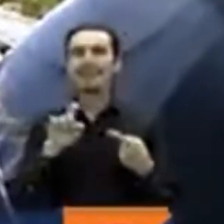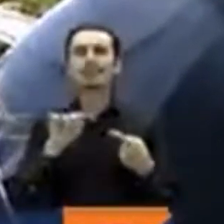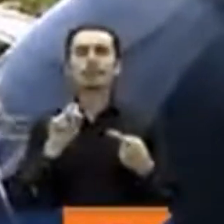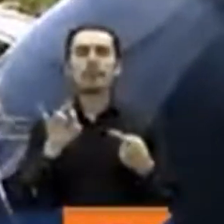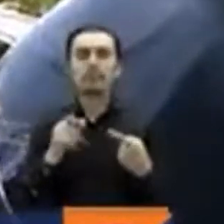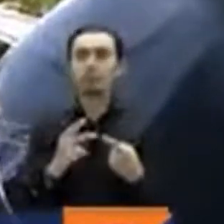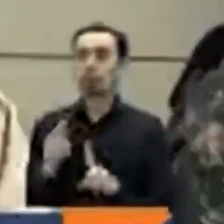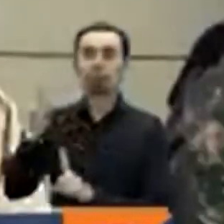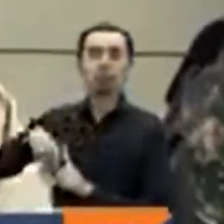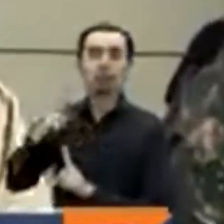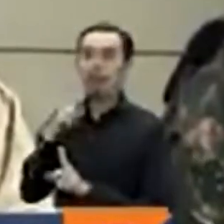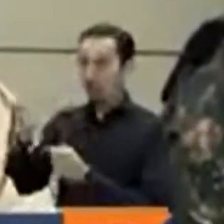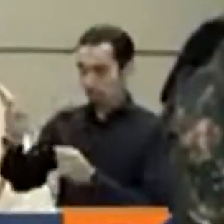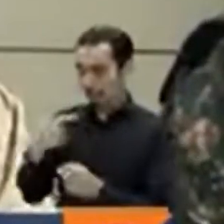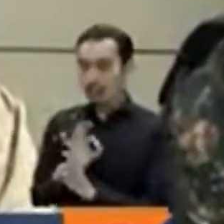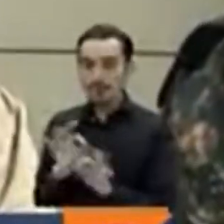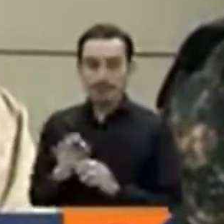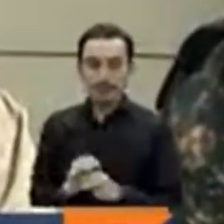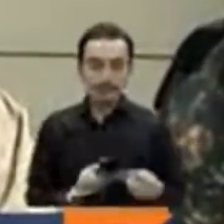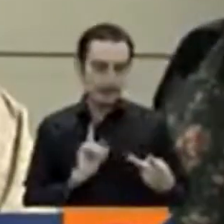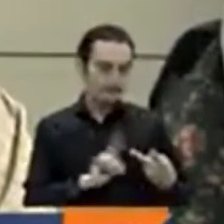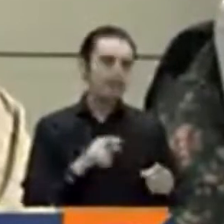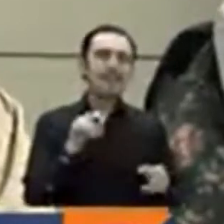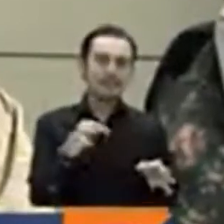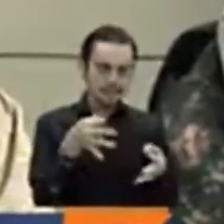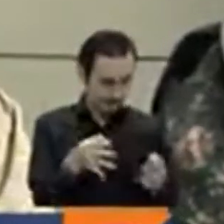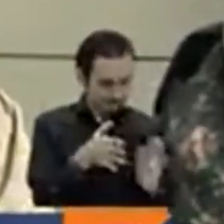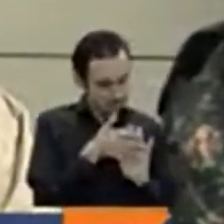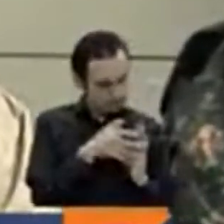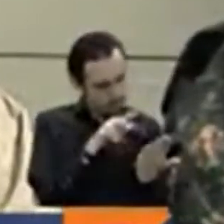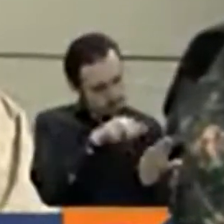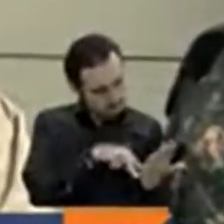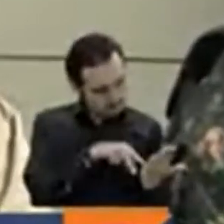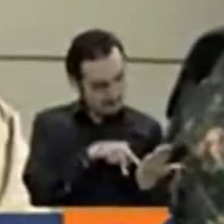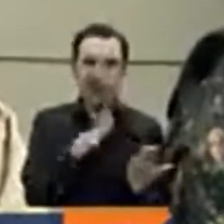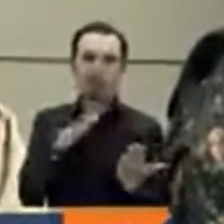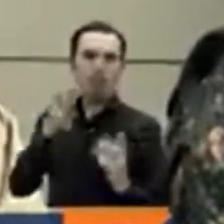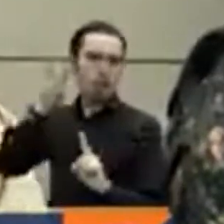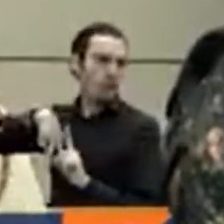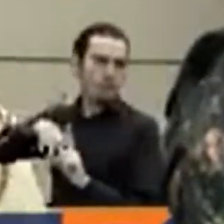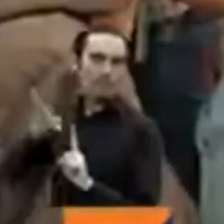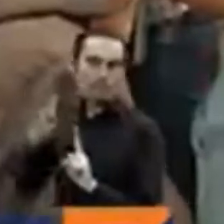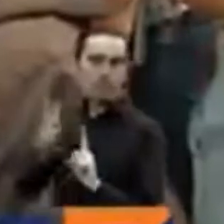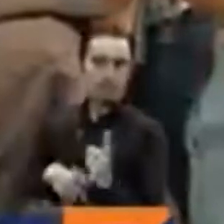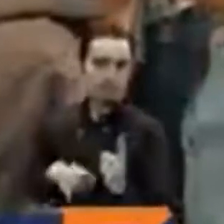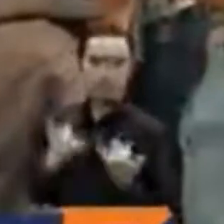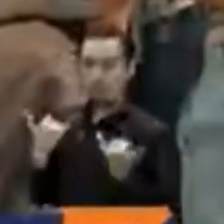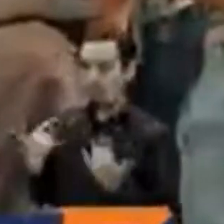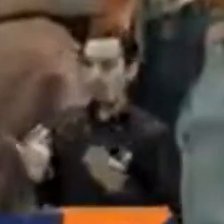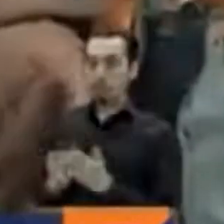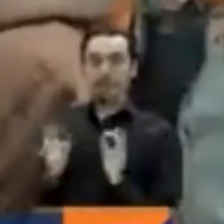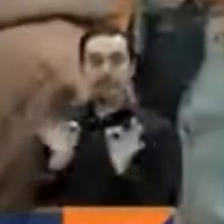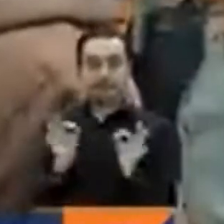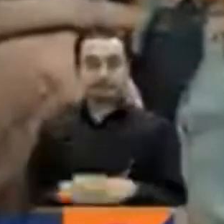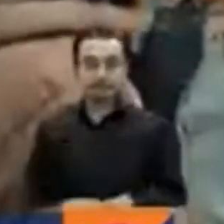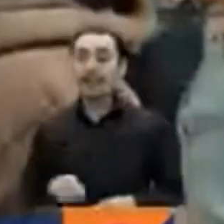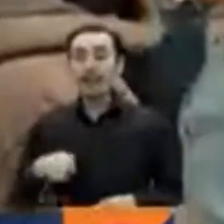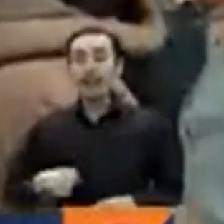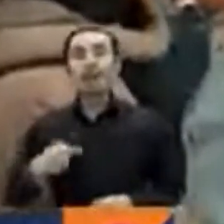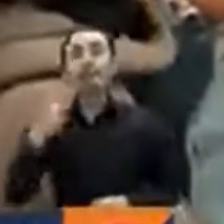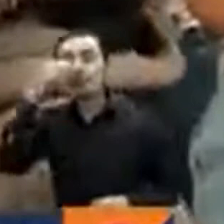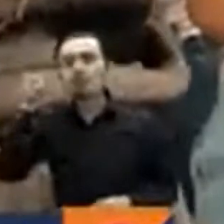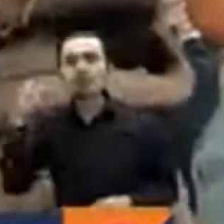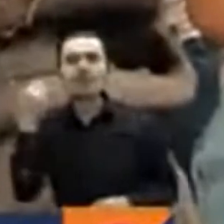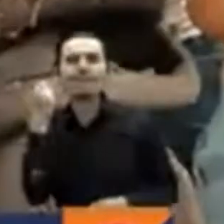meses que no me los entregan. Mira, esta fórmula es hay como 2 meses y no he podido. Él es autista y